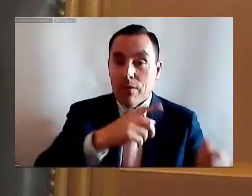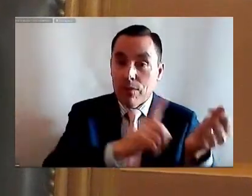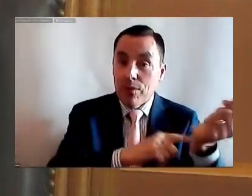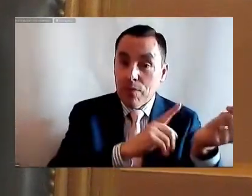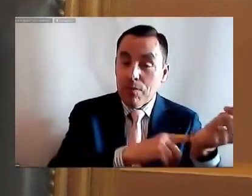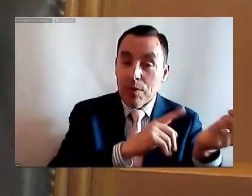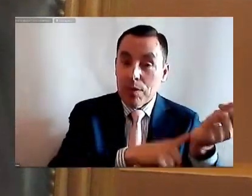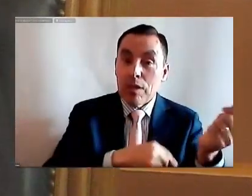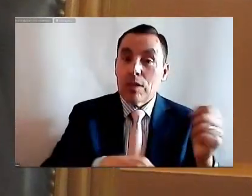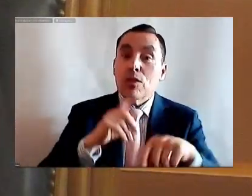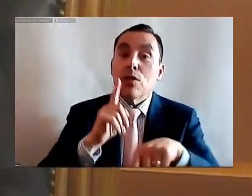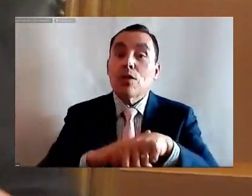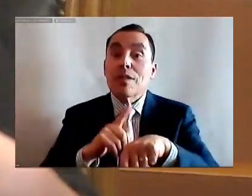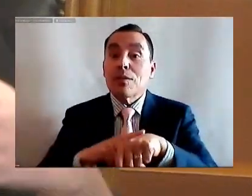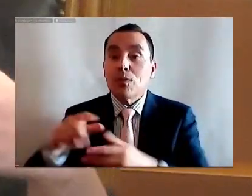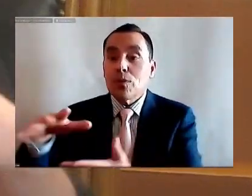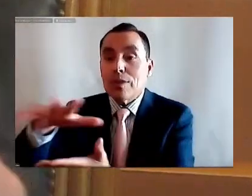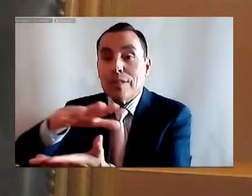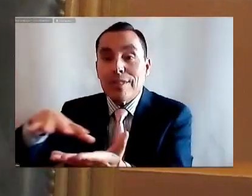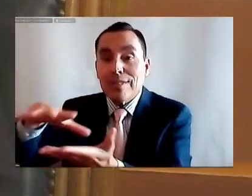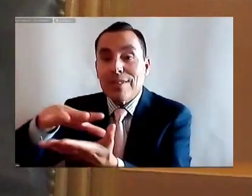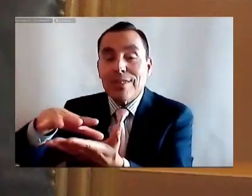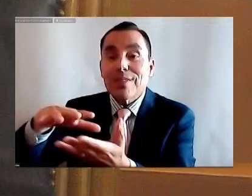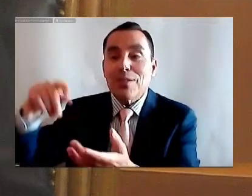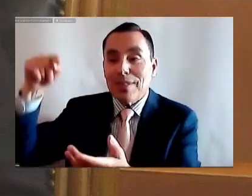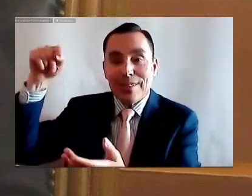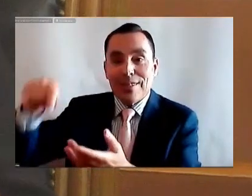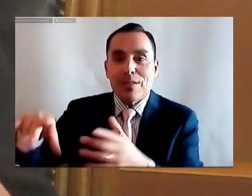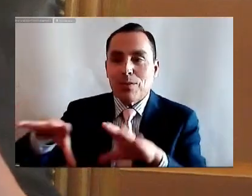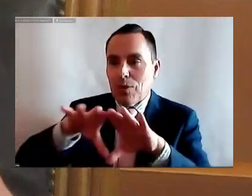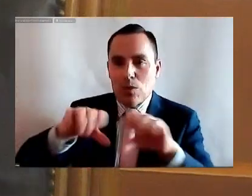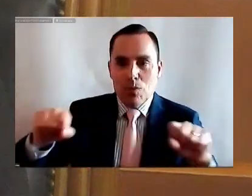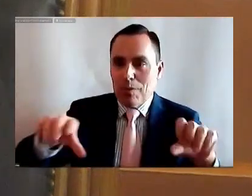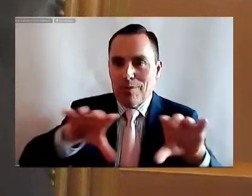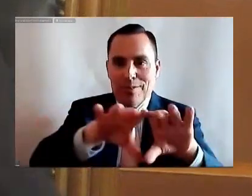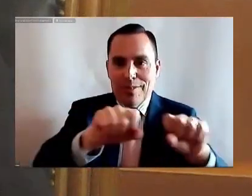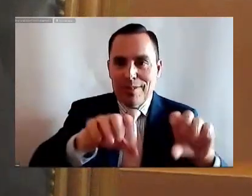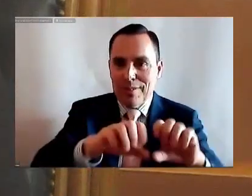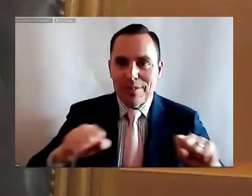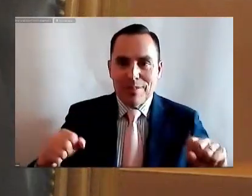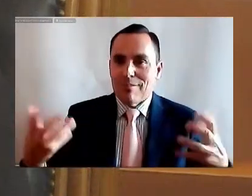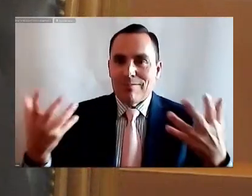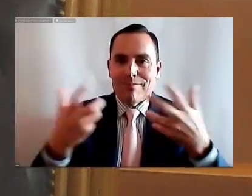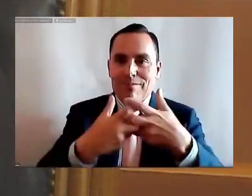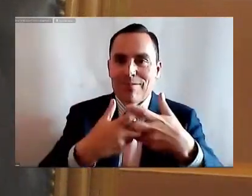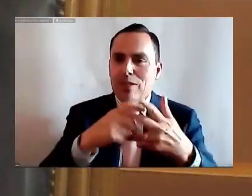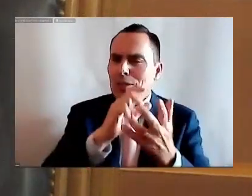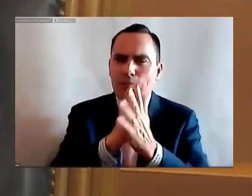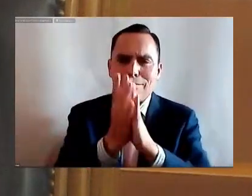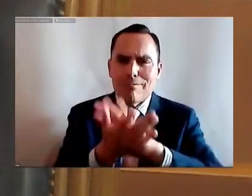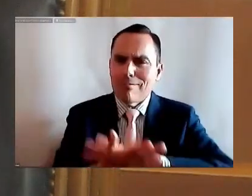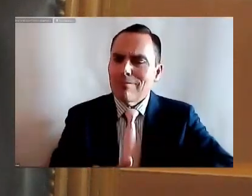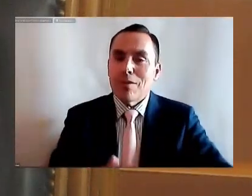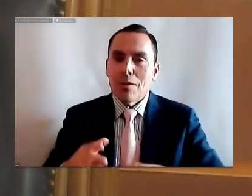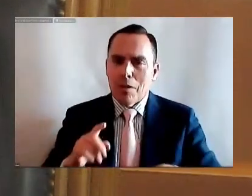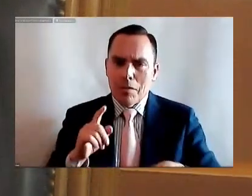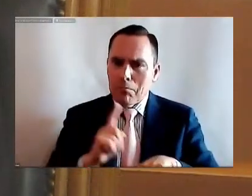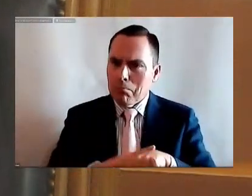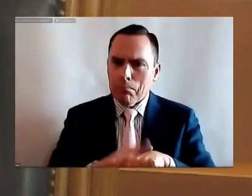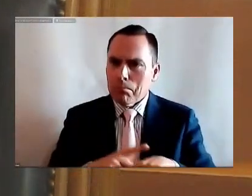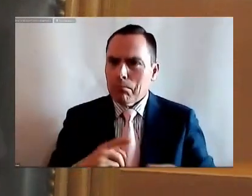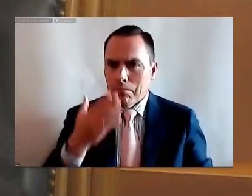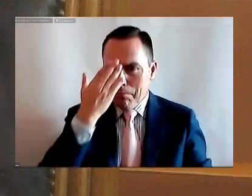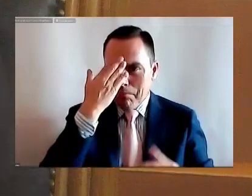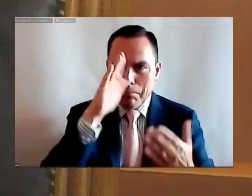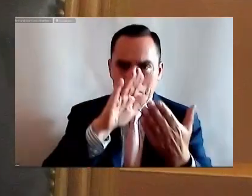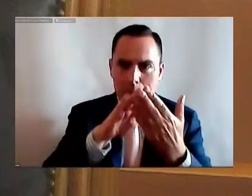de la ciudad, que es una gran coordinación de manera que todos podamos optimizar nuestra presencialidad en el trabajo,